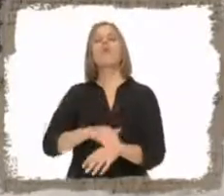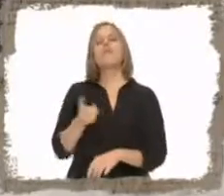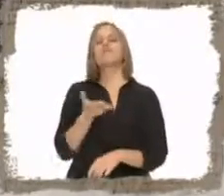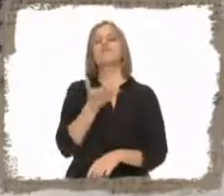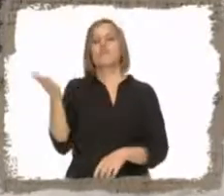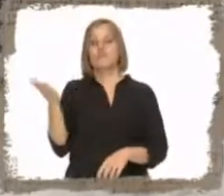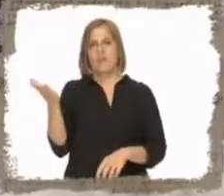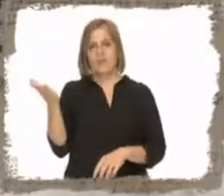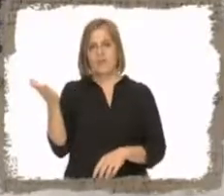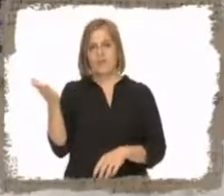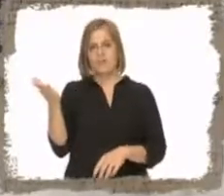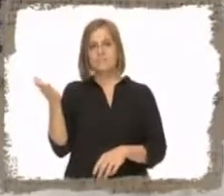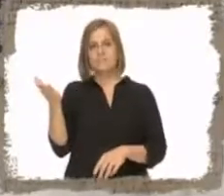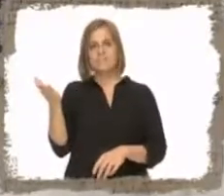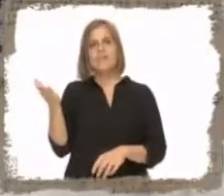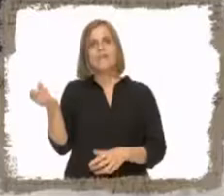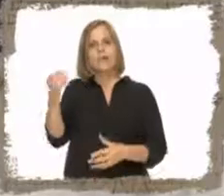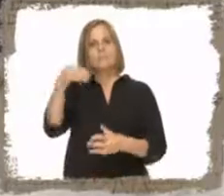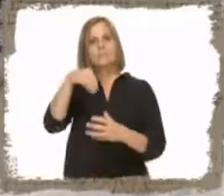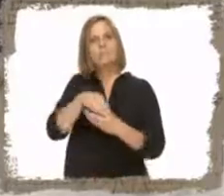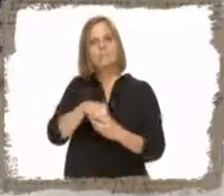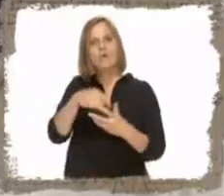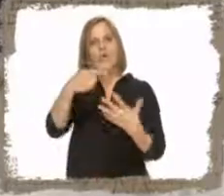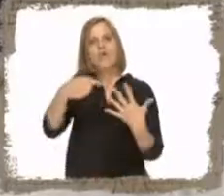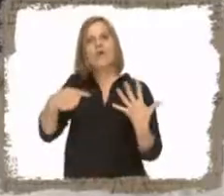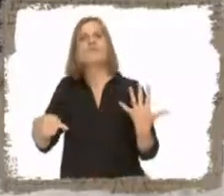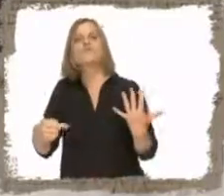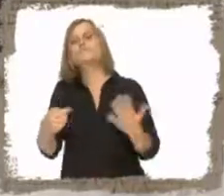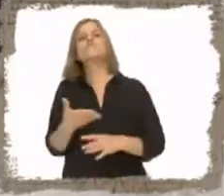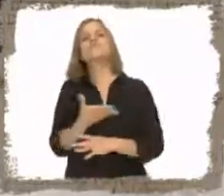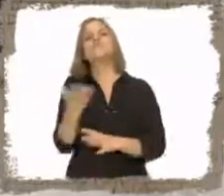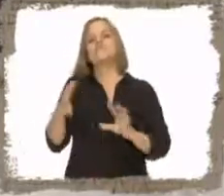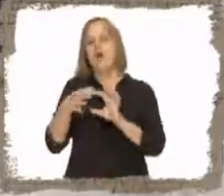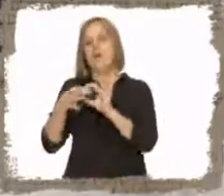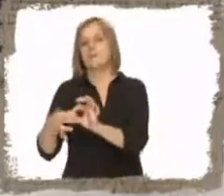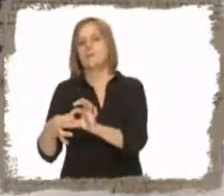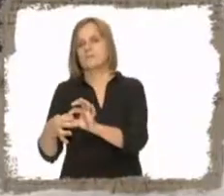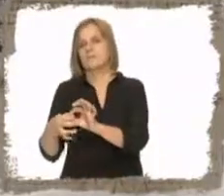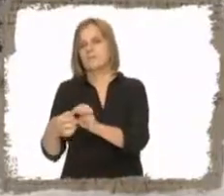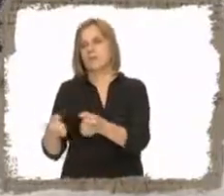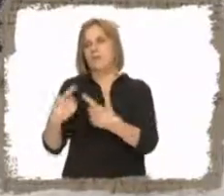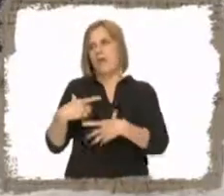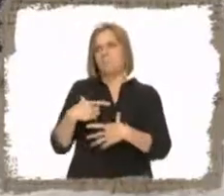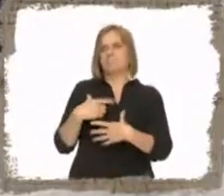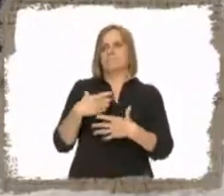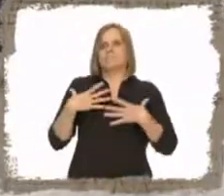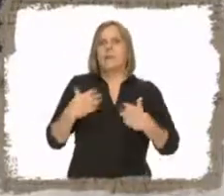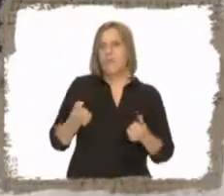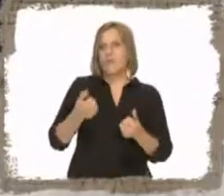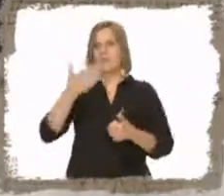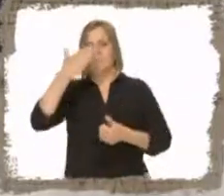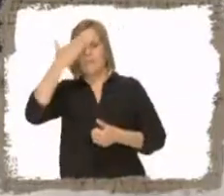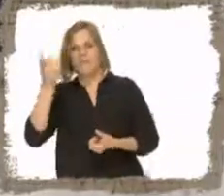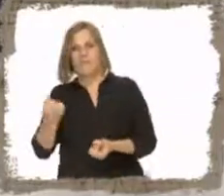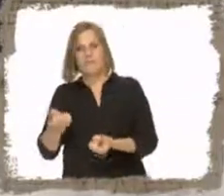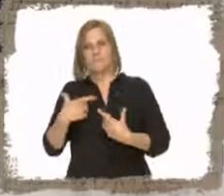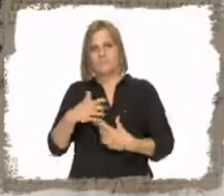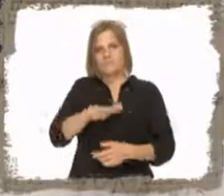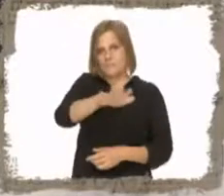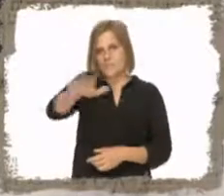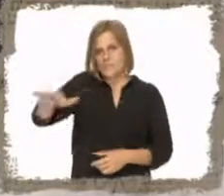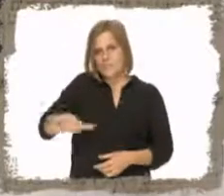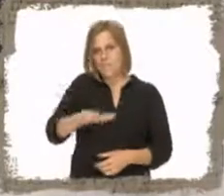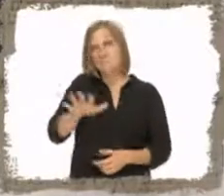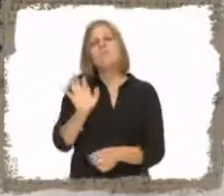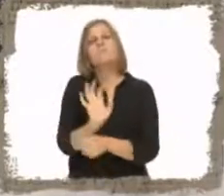la salud. Este modelo, como su nombre lo indica, va a incorporar factores sociales que afectan o no afectan al estado de salud de una persona. ¿Qué